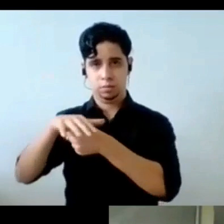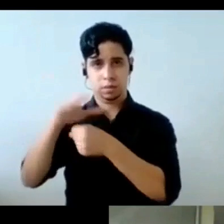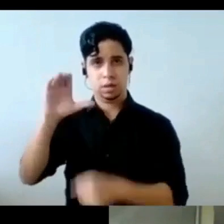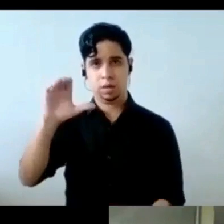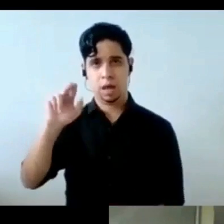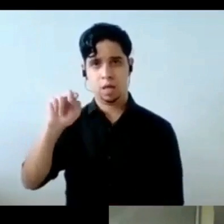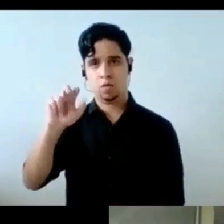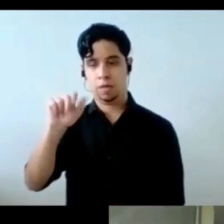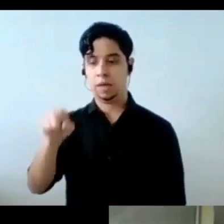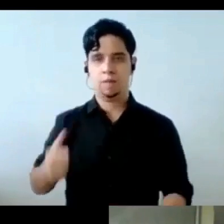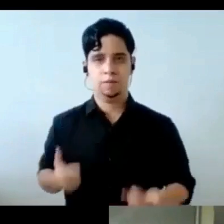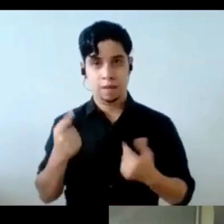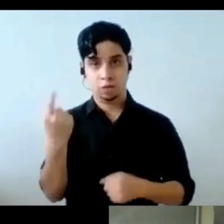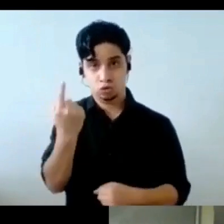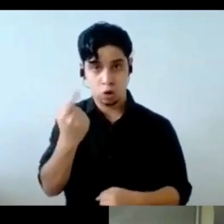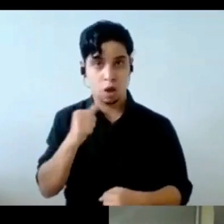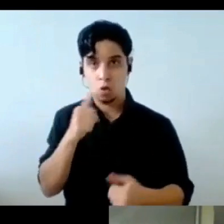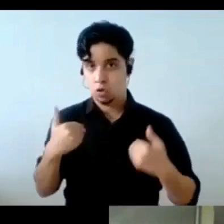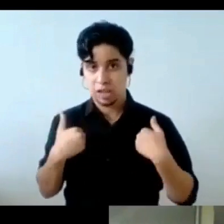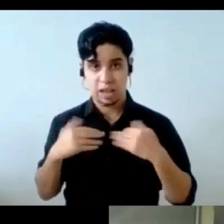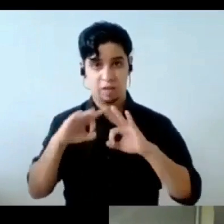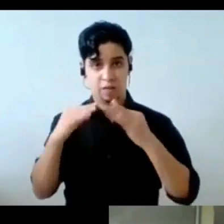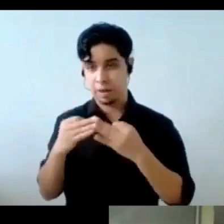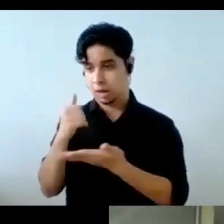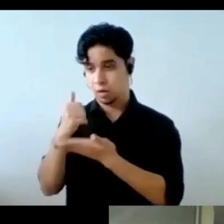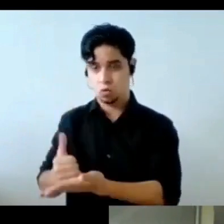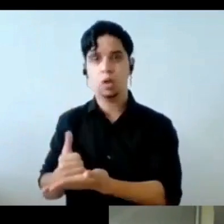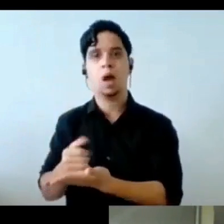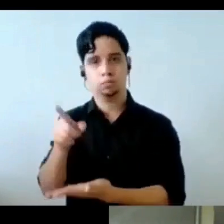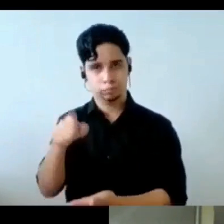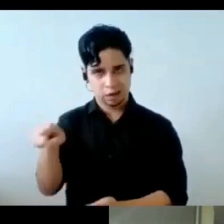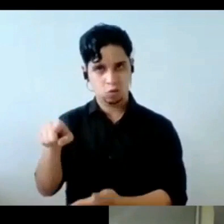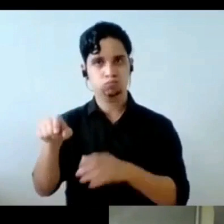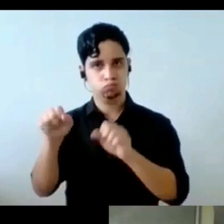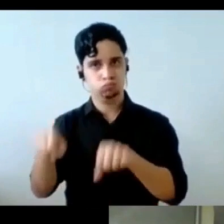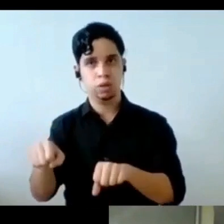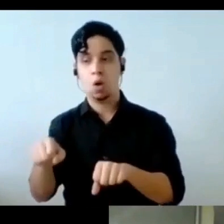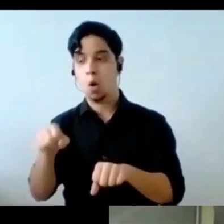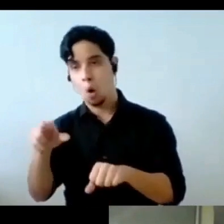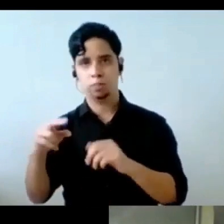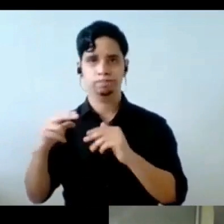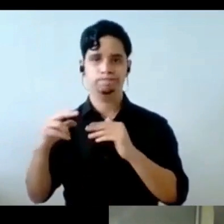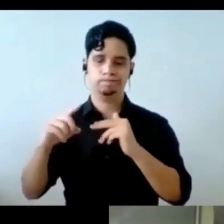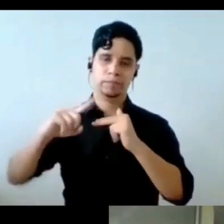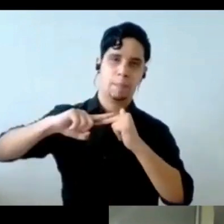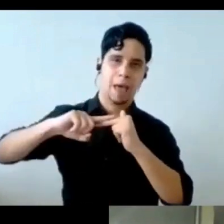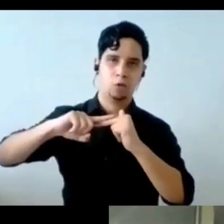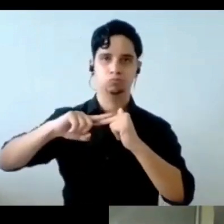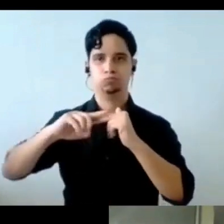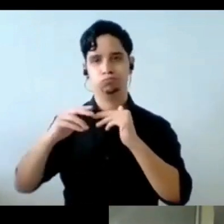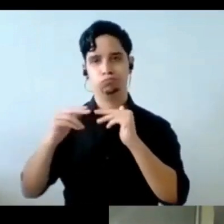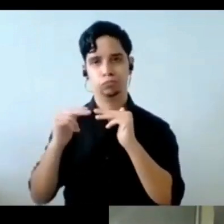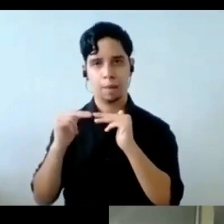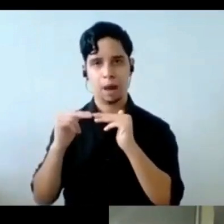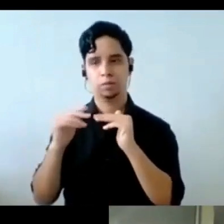estén solas, que vivan solas y que no tengan familiar para asistirlo, que estén encamados o que tengan condiciones de salud